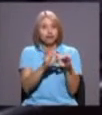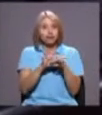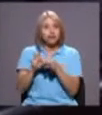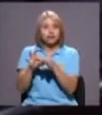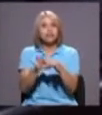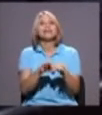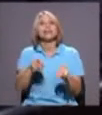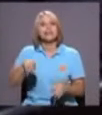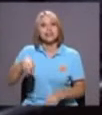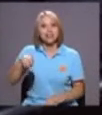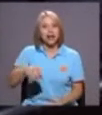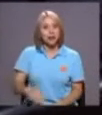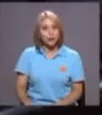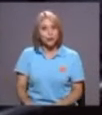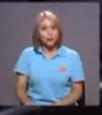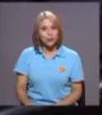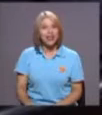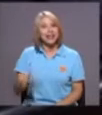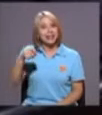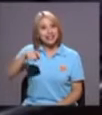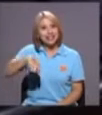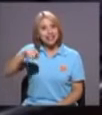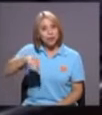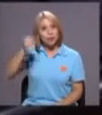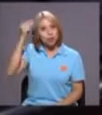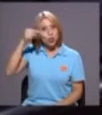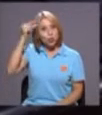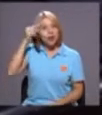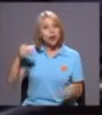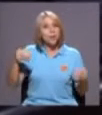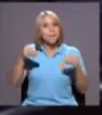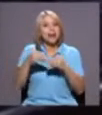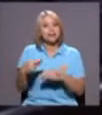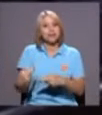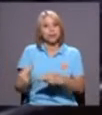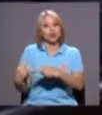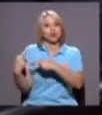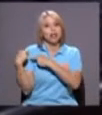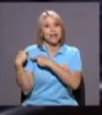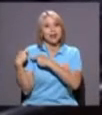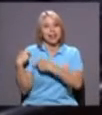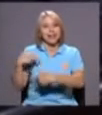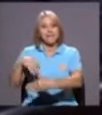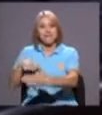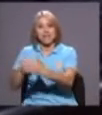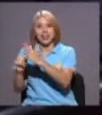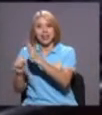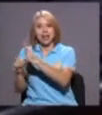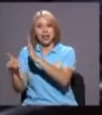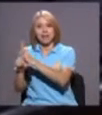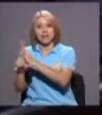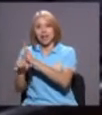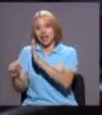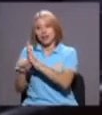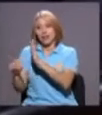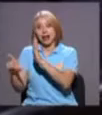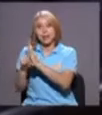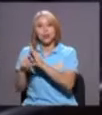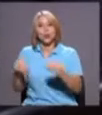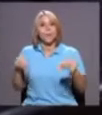Necesitamos que el gobierno sea más responsable frente al Parlamento y el Parlamento más responsable frente a la